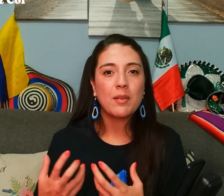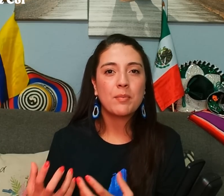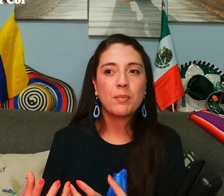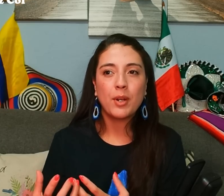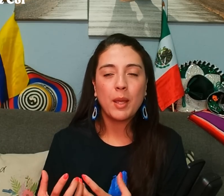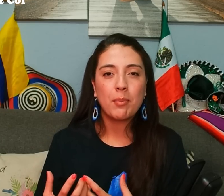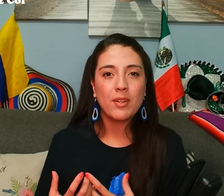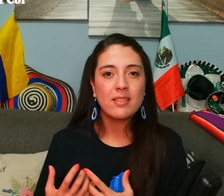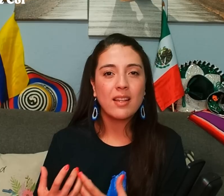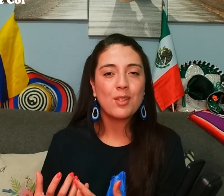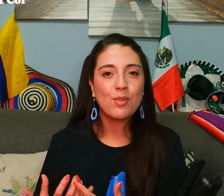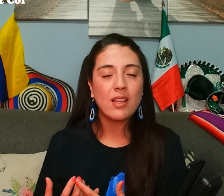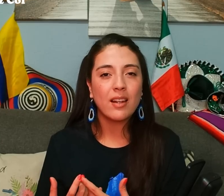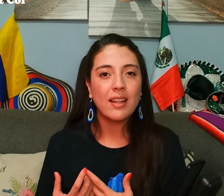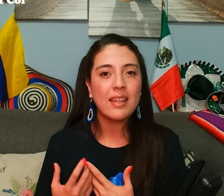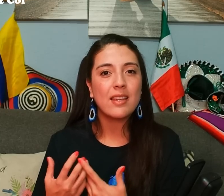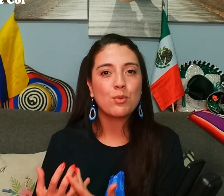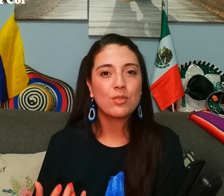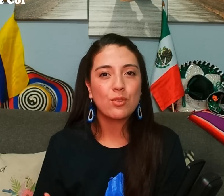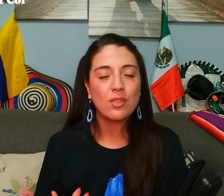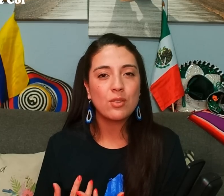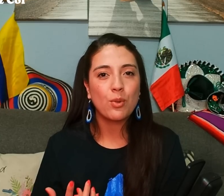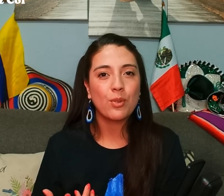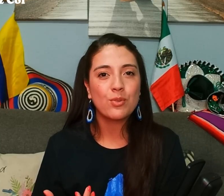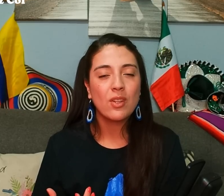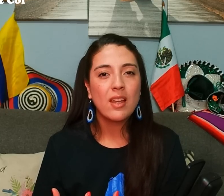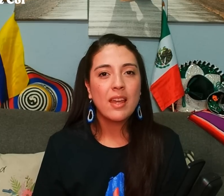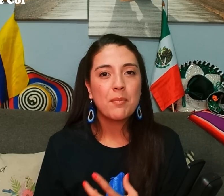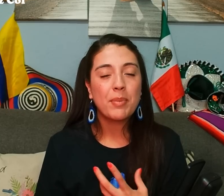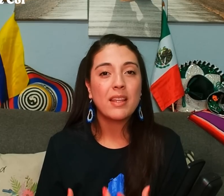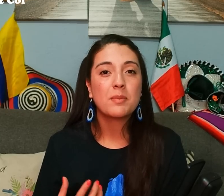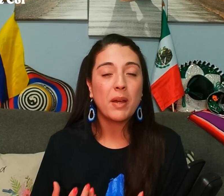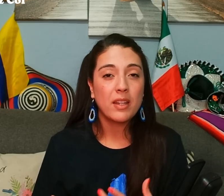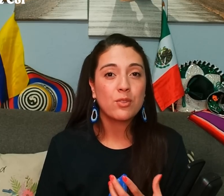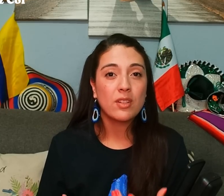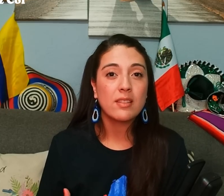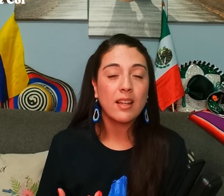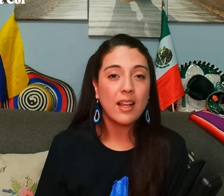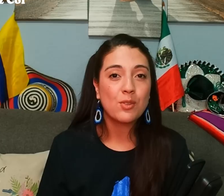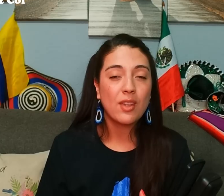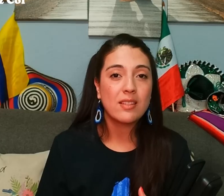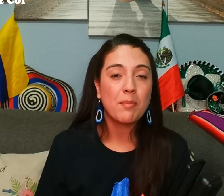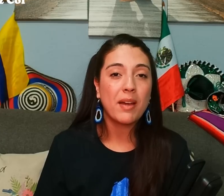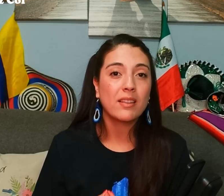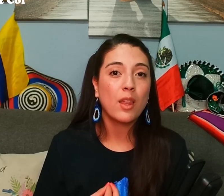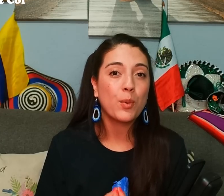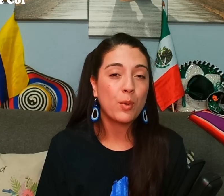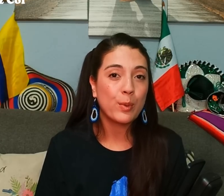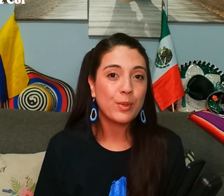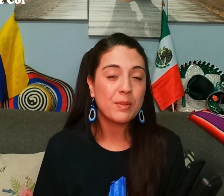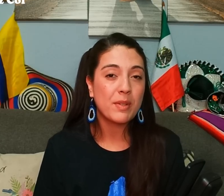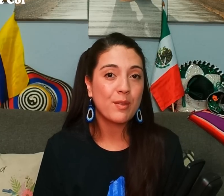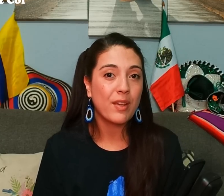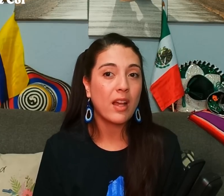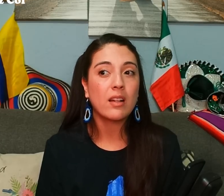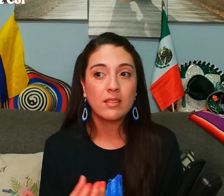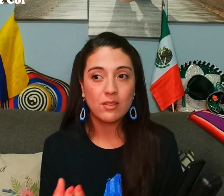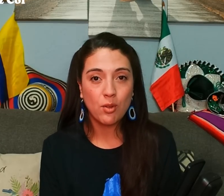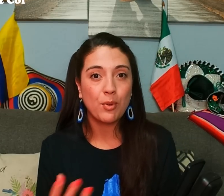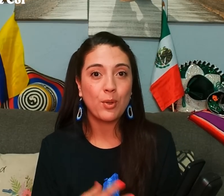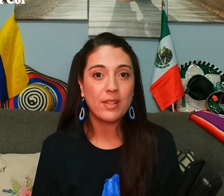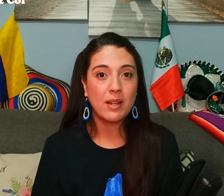de, por ejemplo, en este caso, estas reliquias o estos tesoros prehispánicos, en este caso, que hacen parte de una cultura